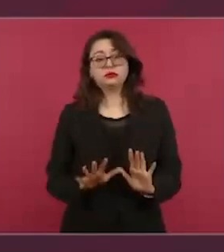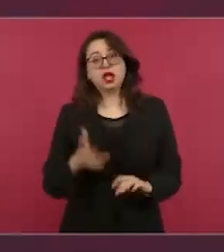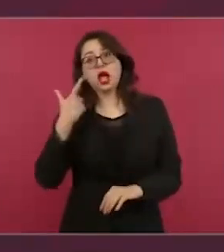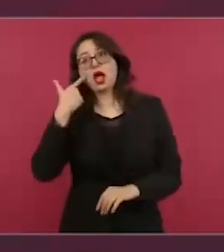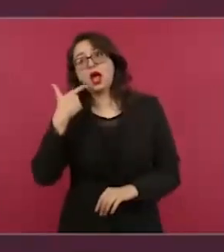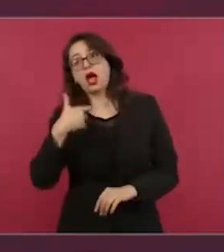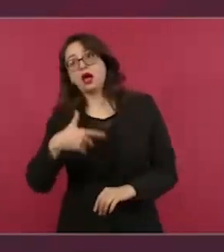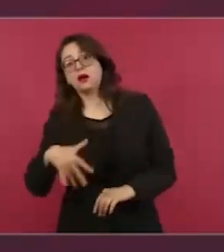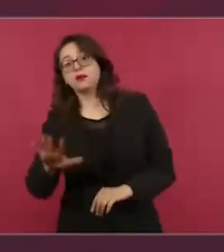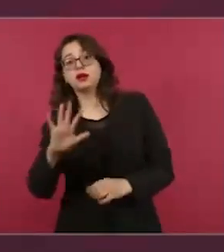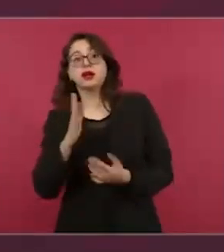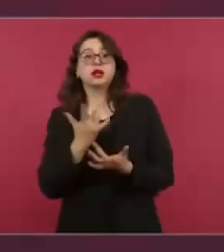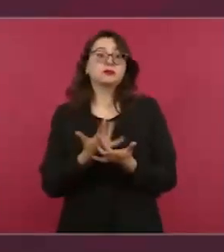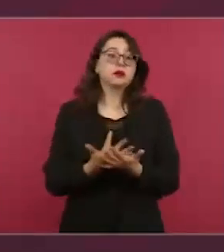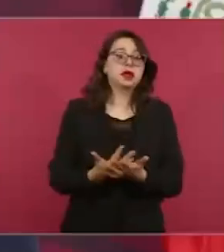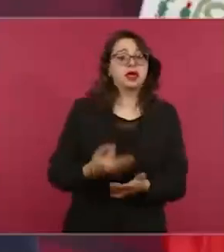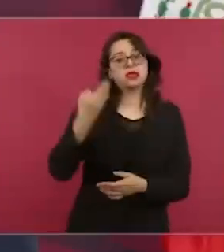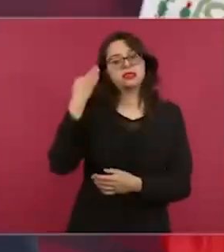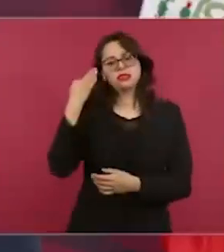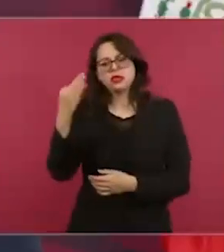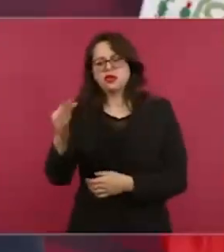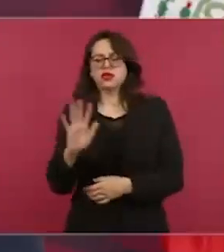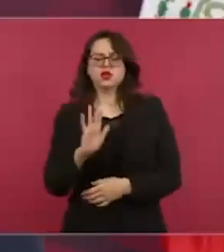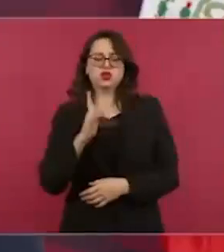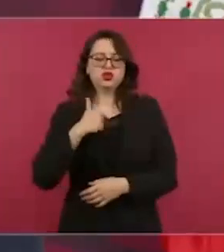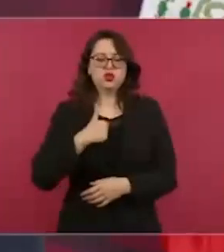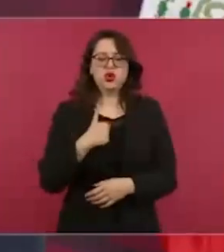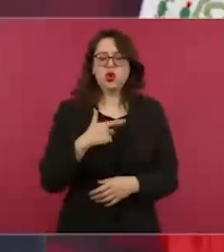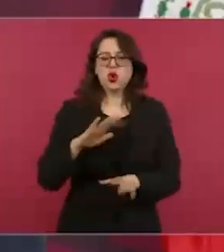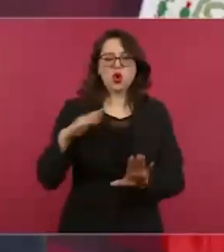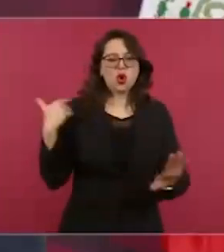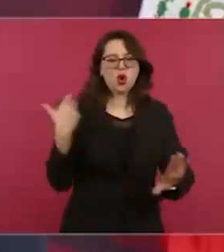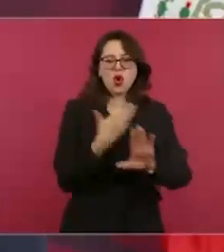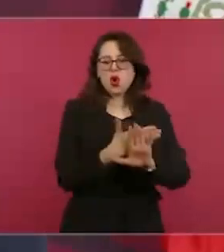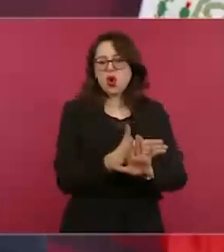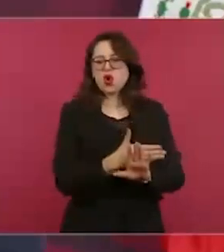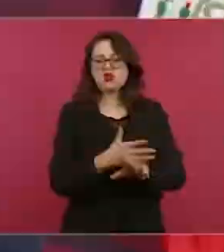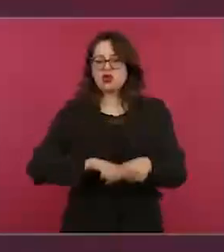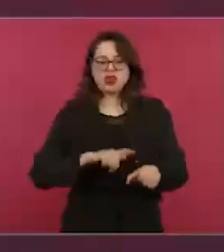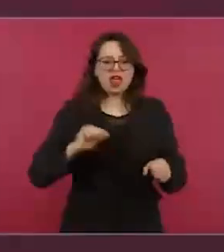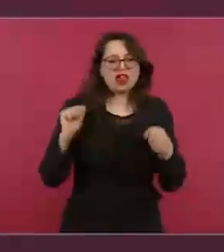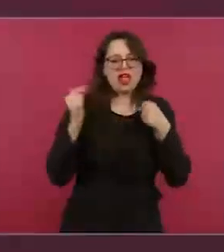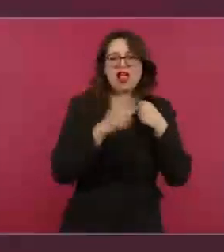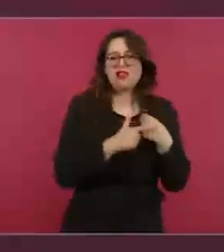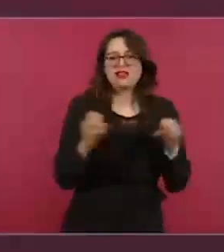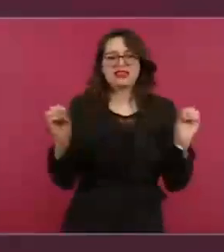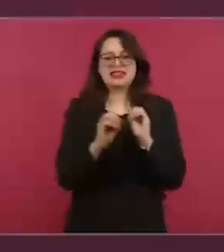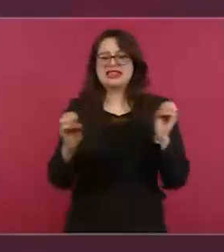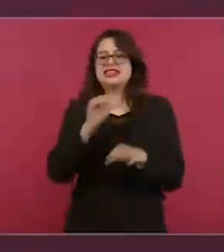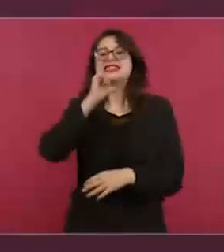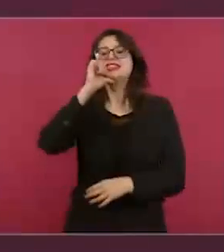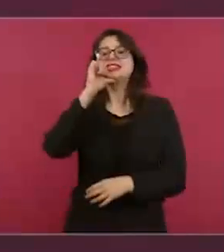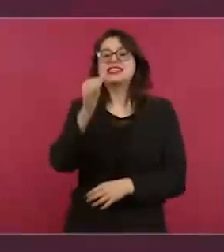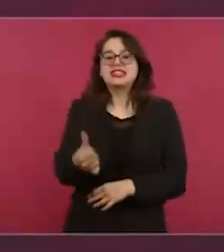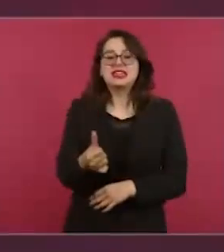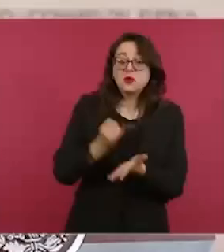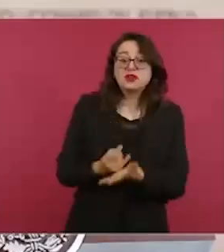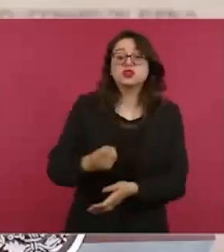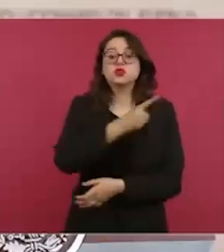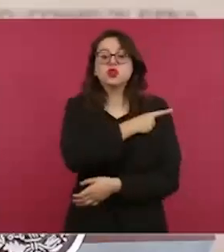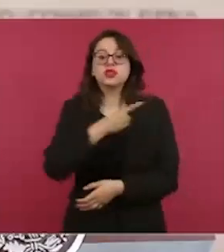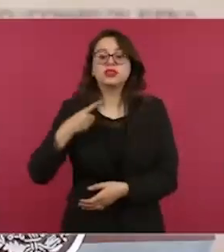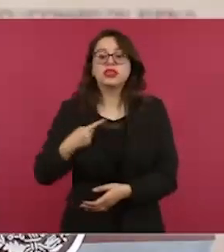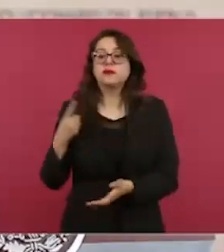asunto personal, no es censura, nada. Es que hay una deuda